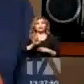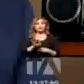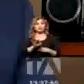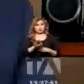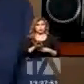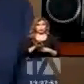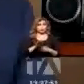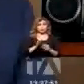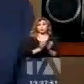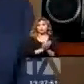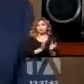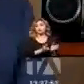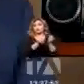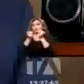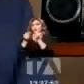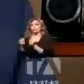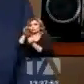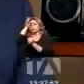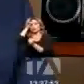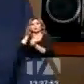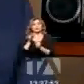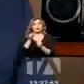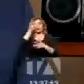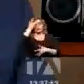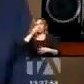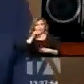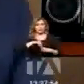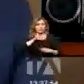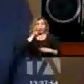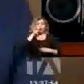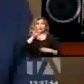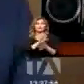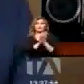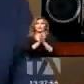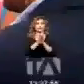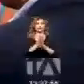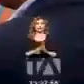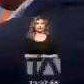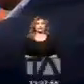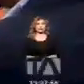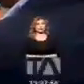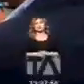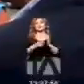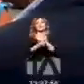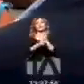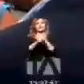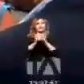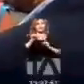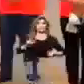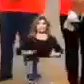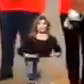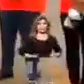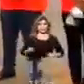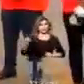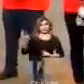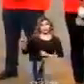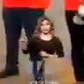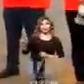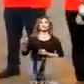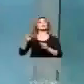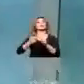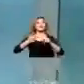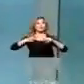sido derivado en puertos, algún centro de salud por este tipo de virus. La ministra de Salud, Catalina Andramuño, también